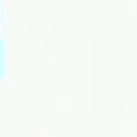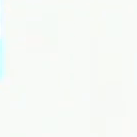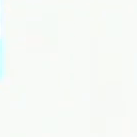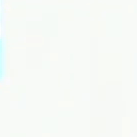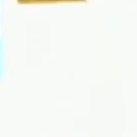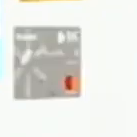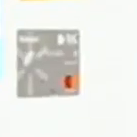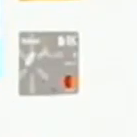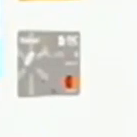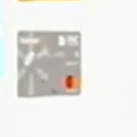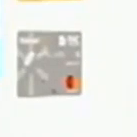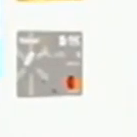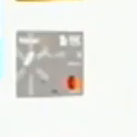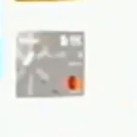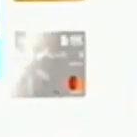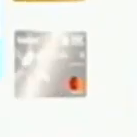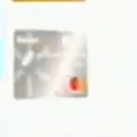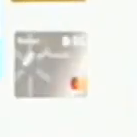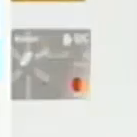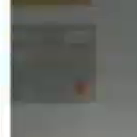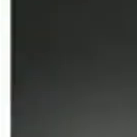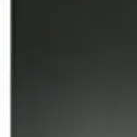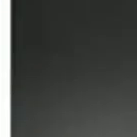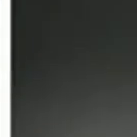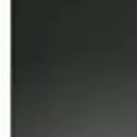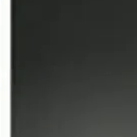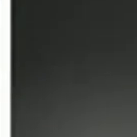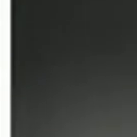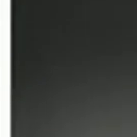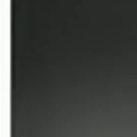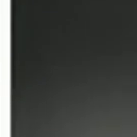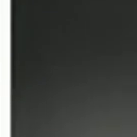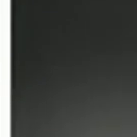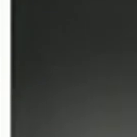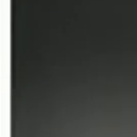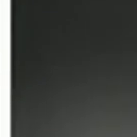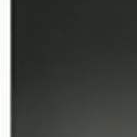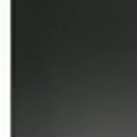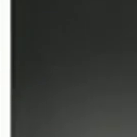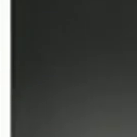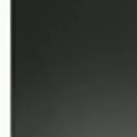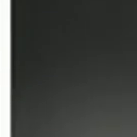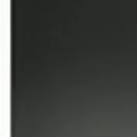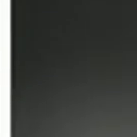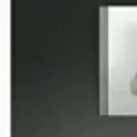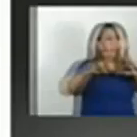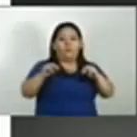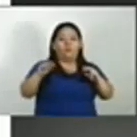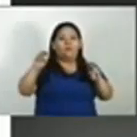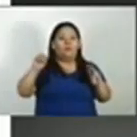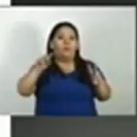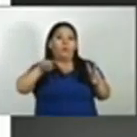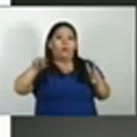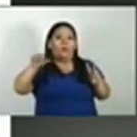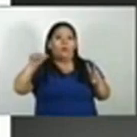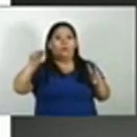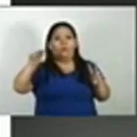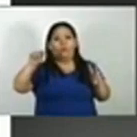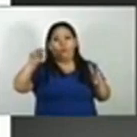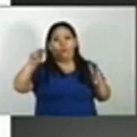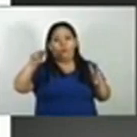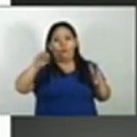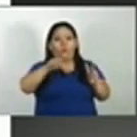www.bacredomatic.com. Vamos con más información porque dos nicaragüenses identificados como Marta García y Antonia Gómez